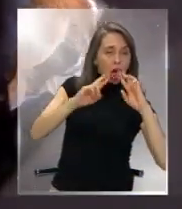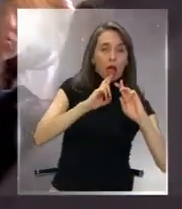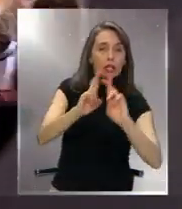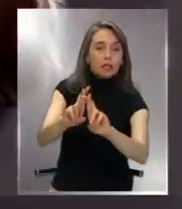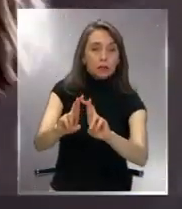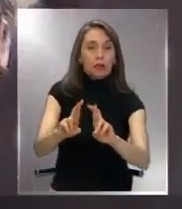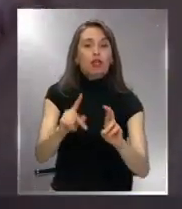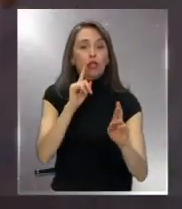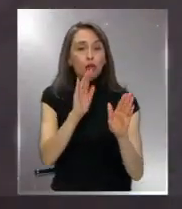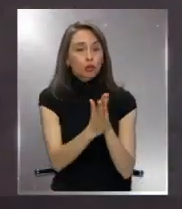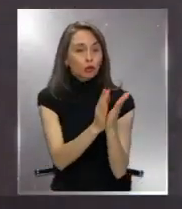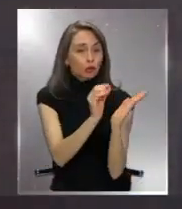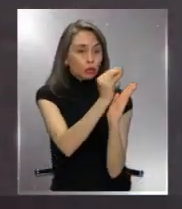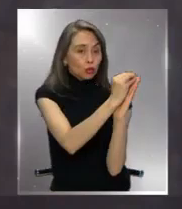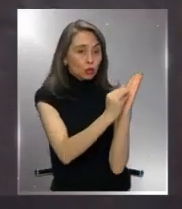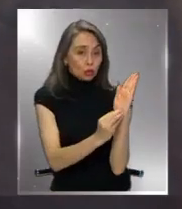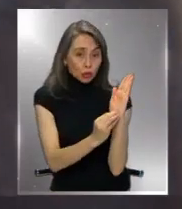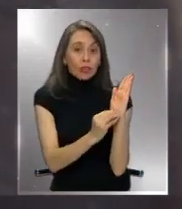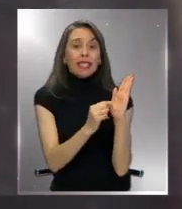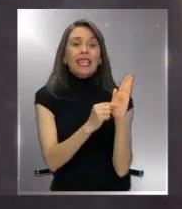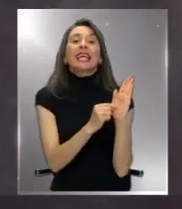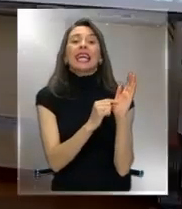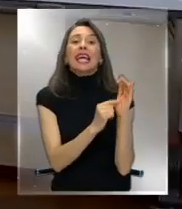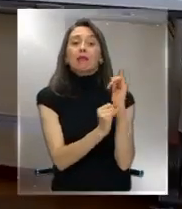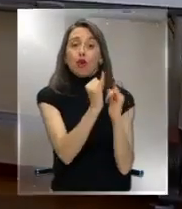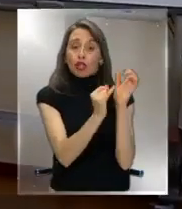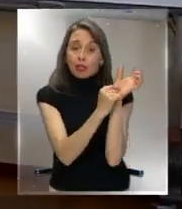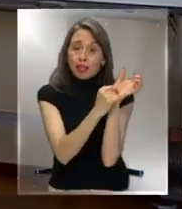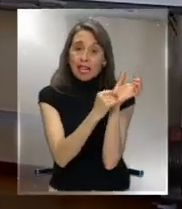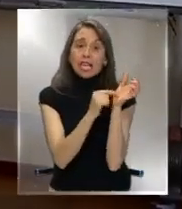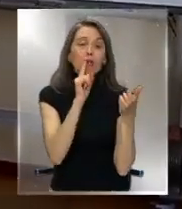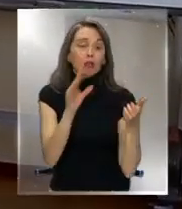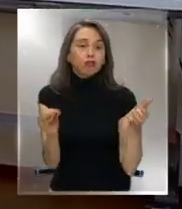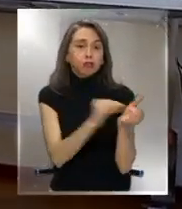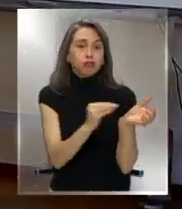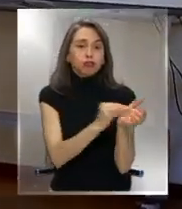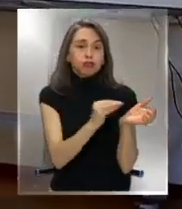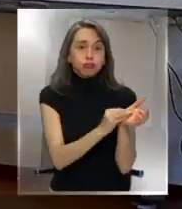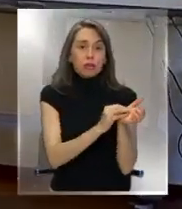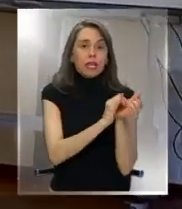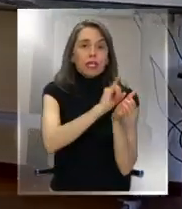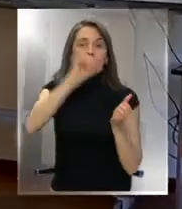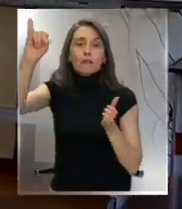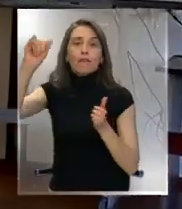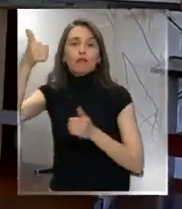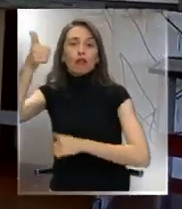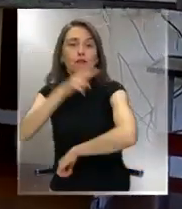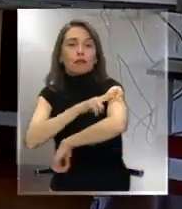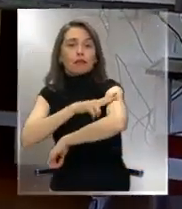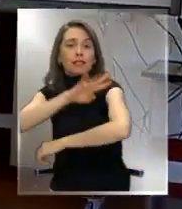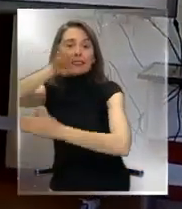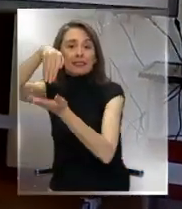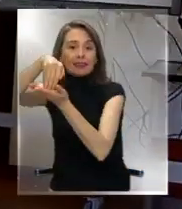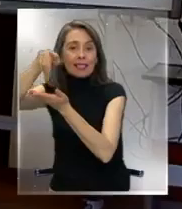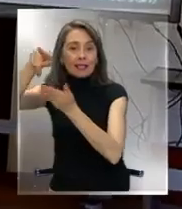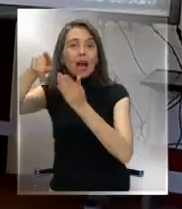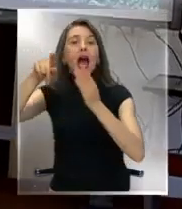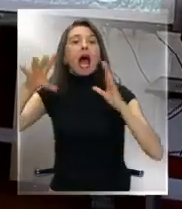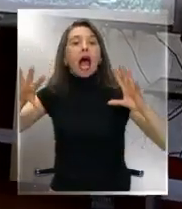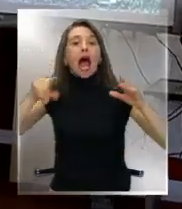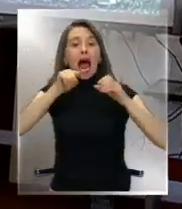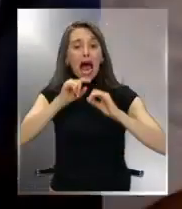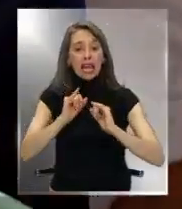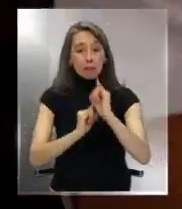Tenemos una bitácora electrónica que nos permite, como profesor, estar informando a nivel central y generar en el fondo una nube